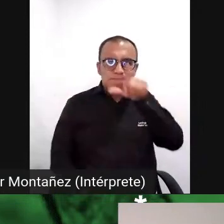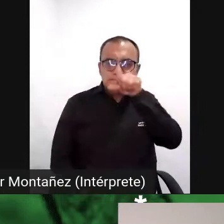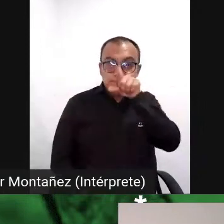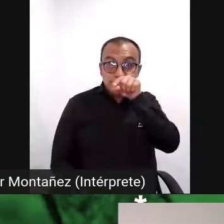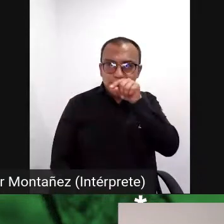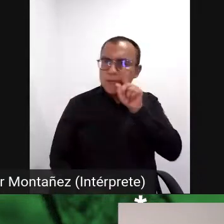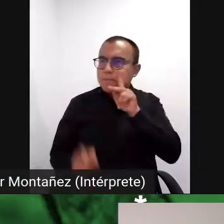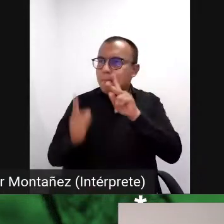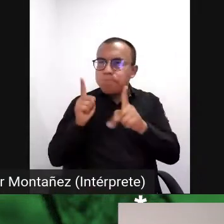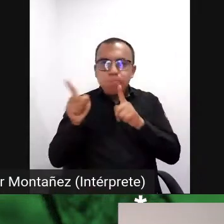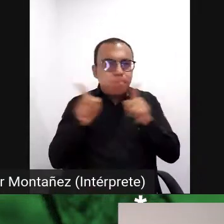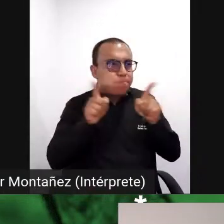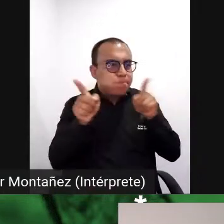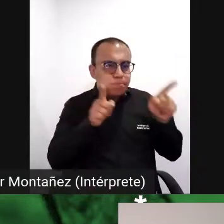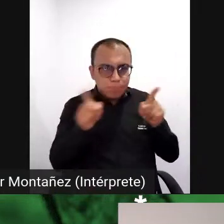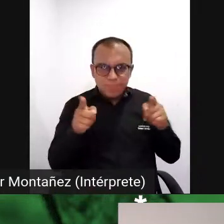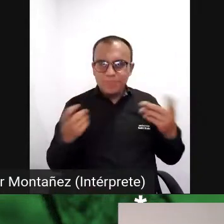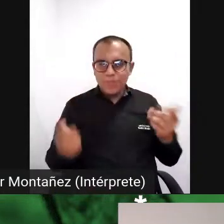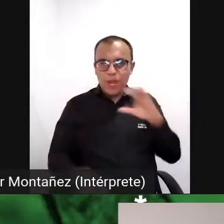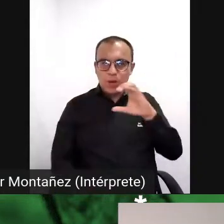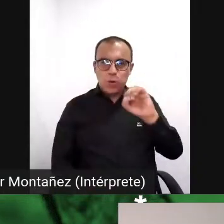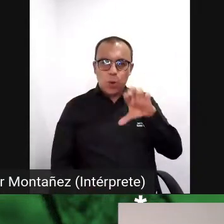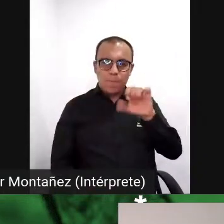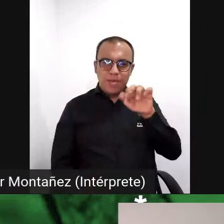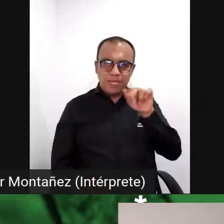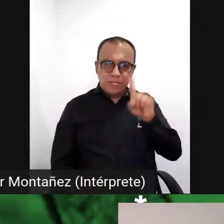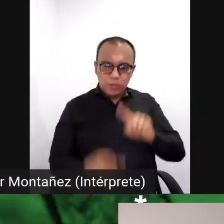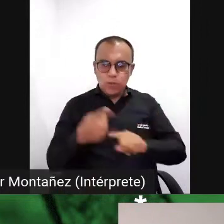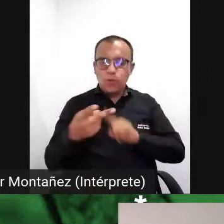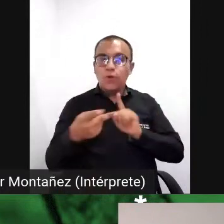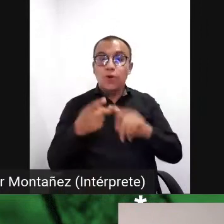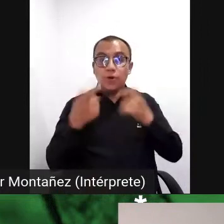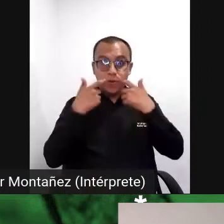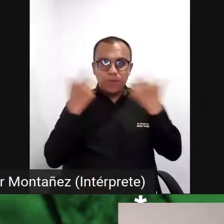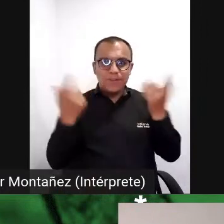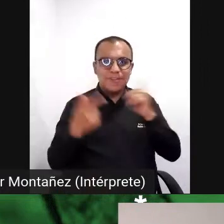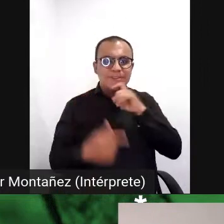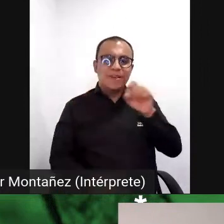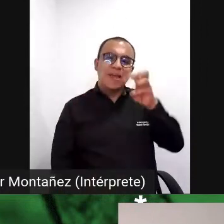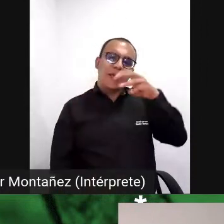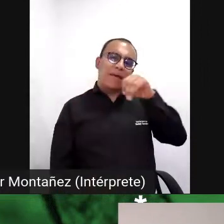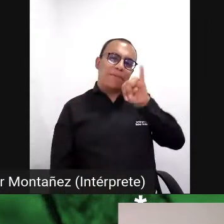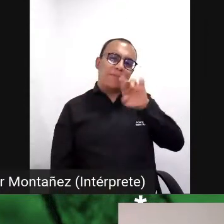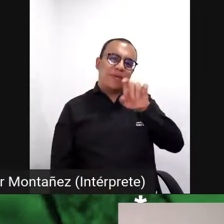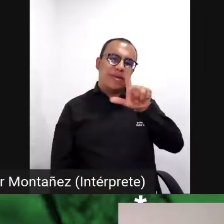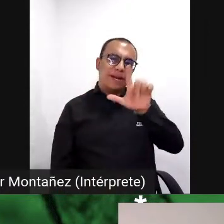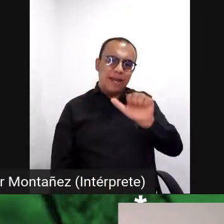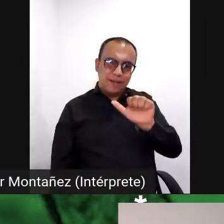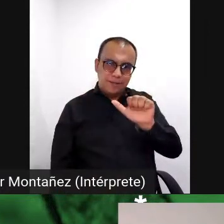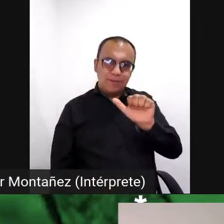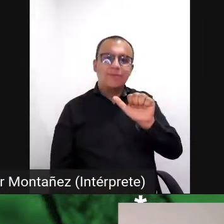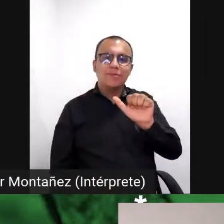vemos, como el copetón o la tan difamada y odiada mirla bogotana,